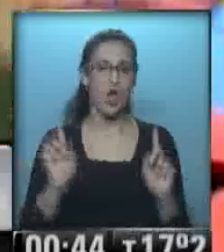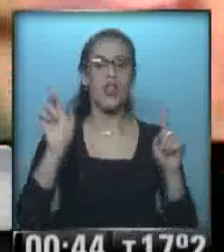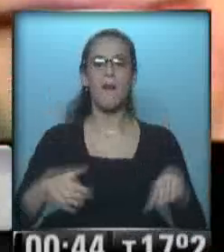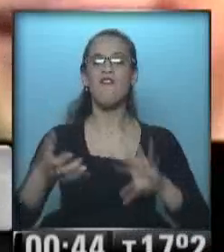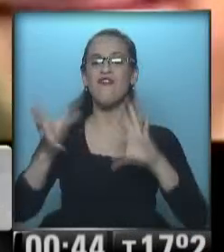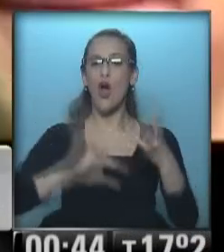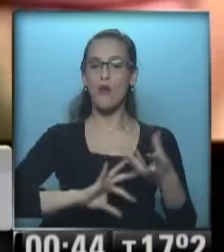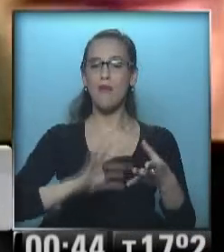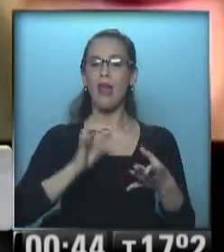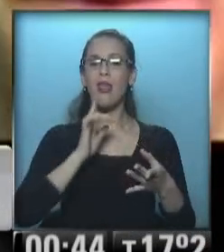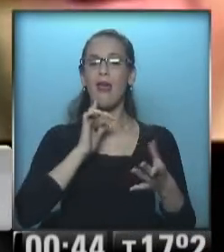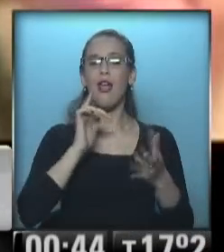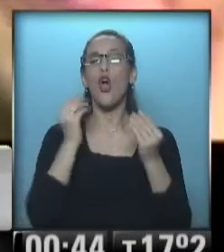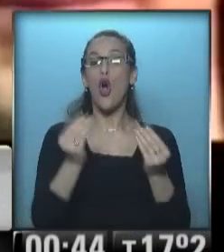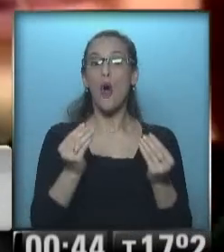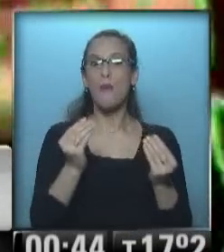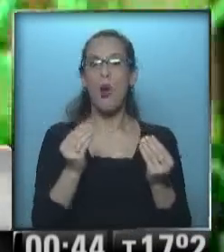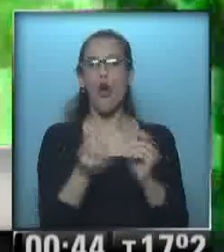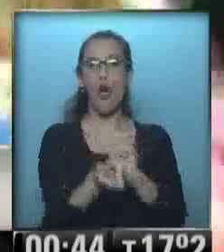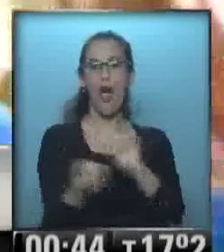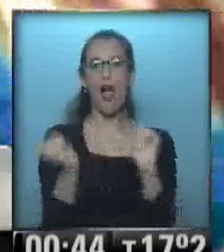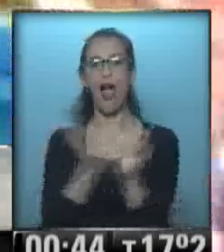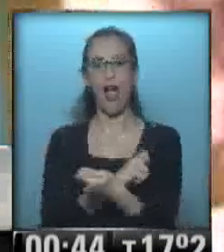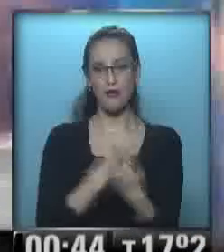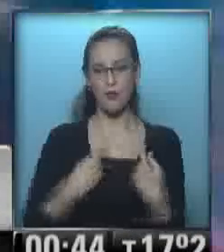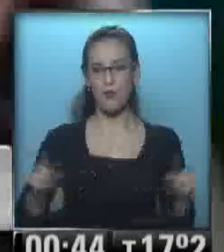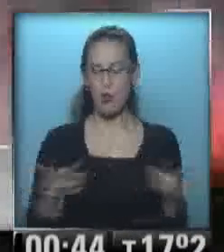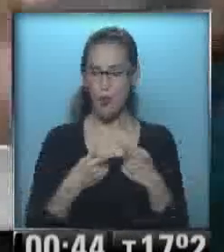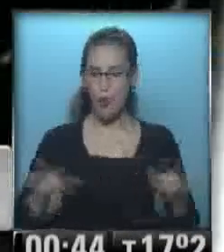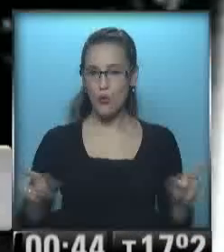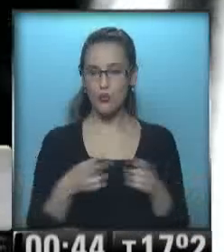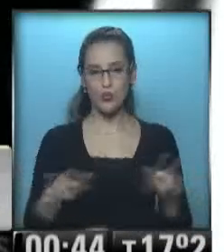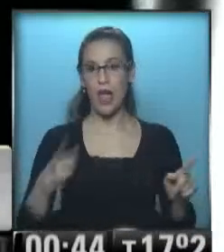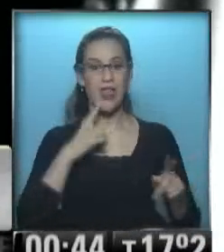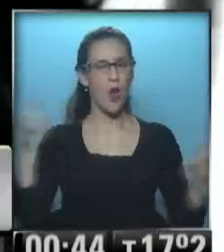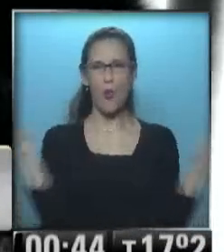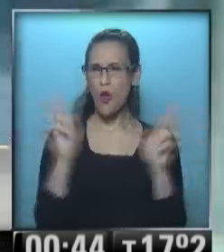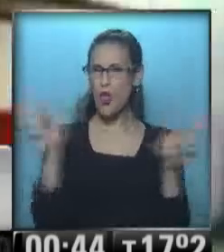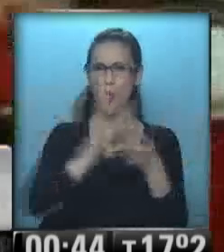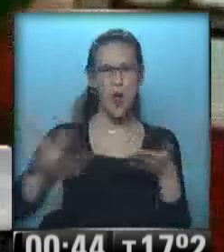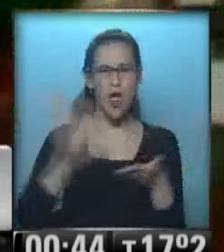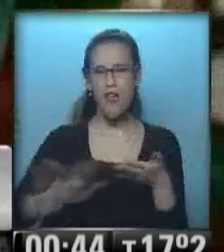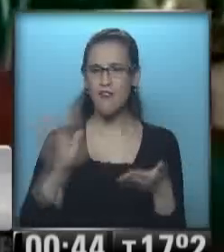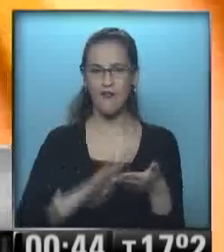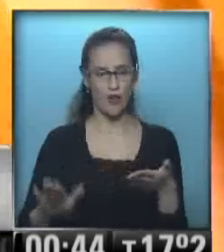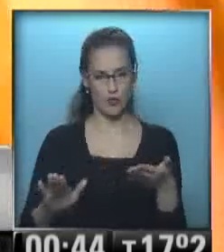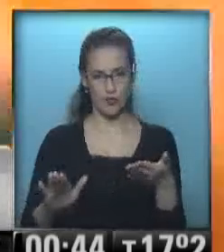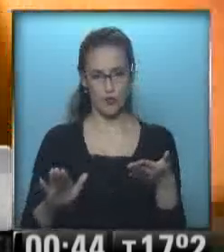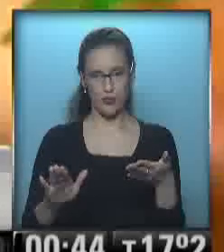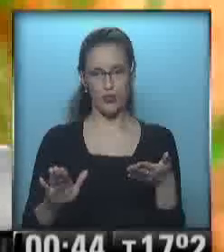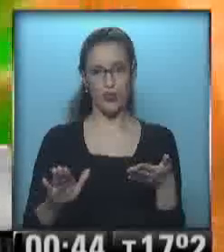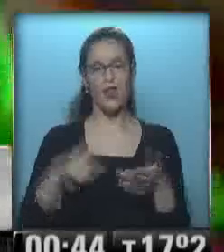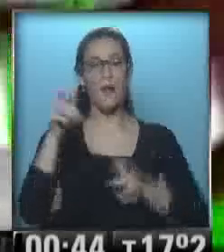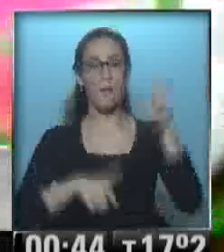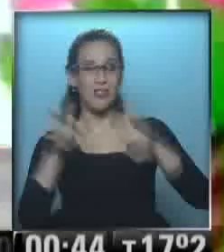los 80, la década de innovaciones musicales, de explosión sonora, de cruce de influencias, de